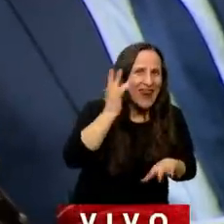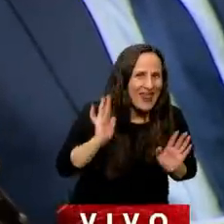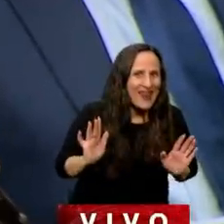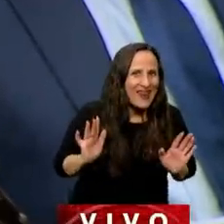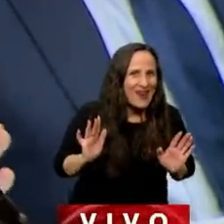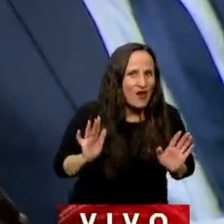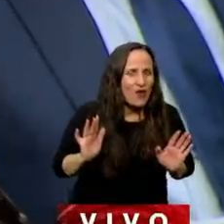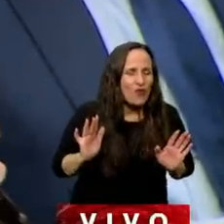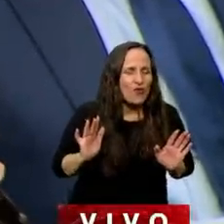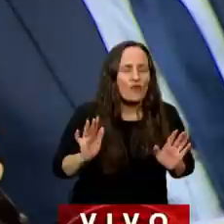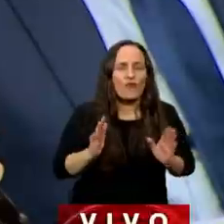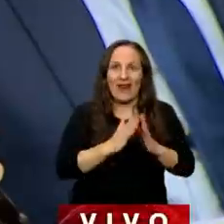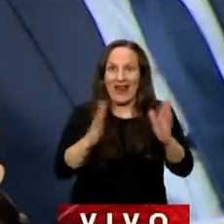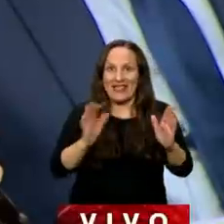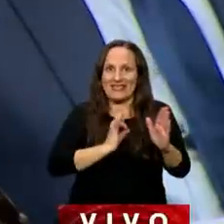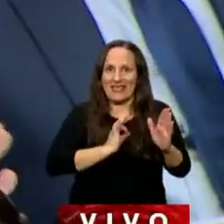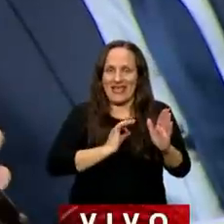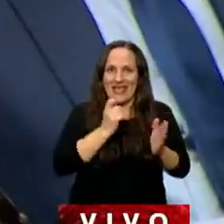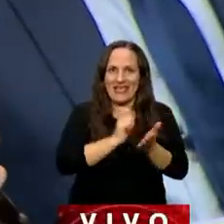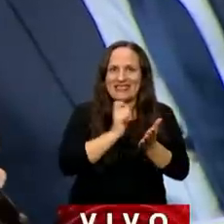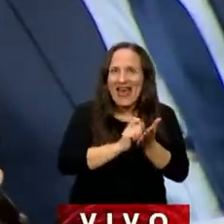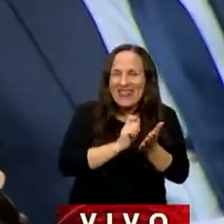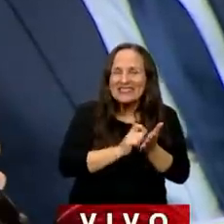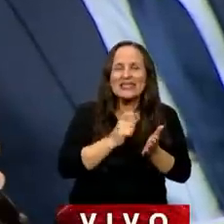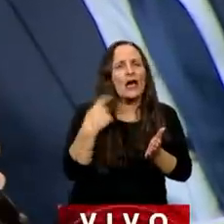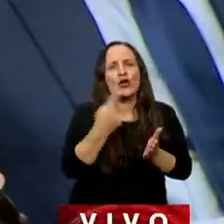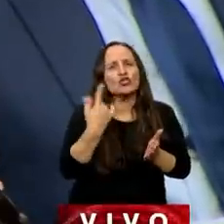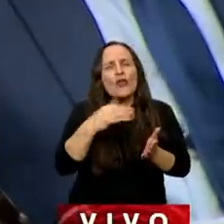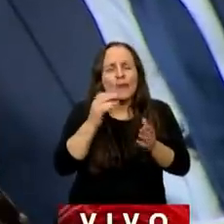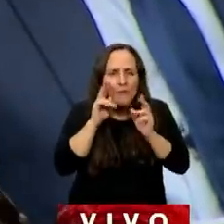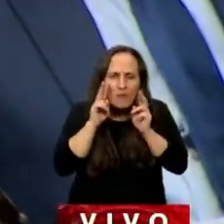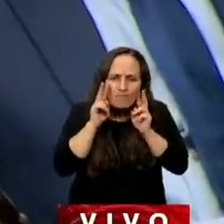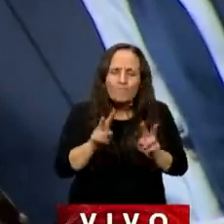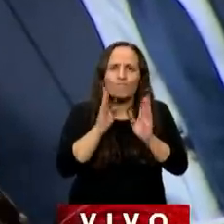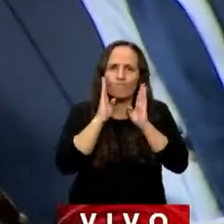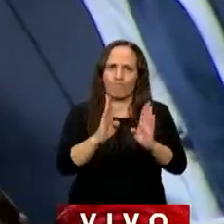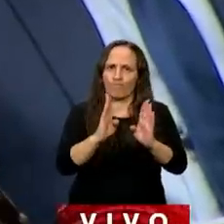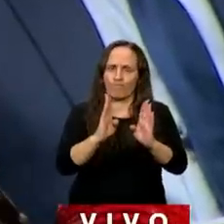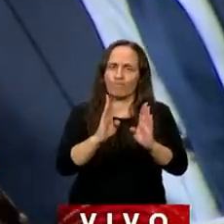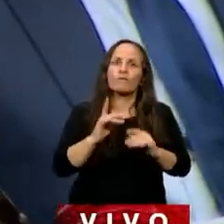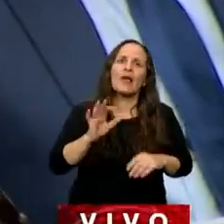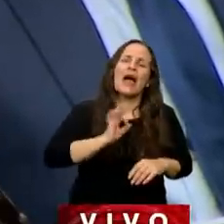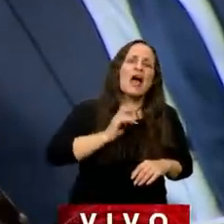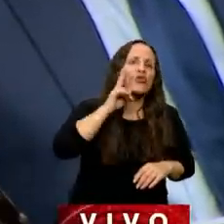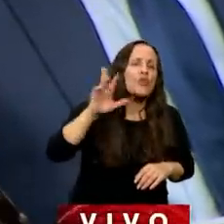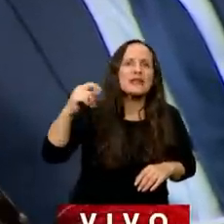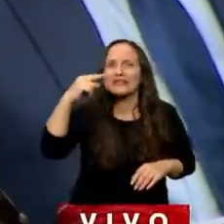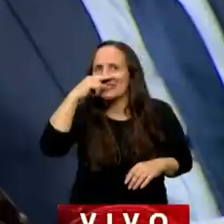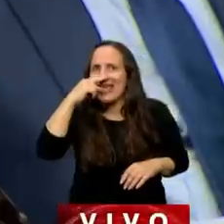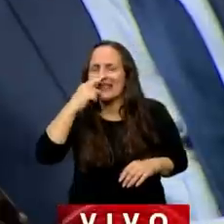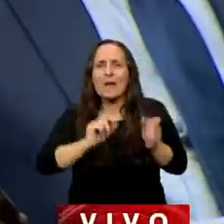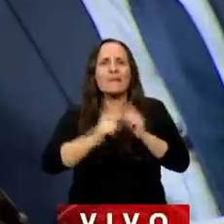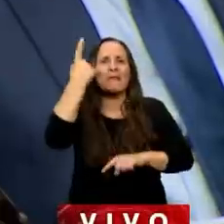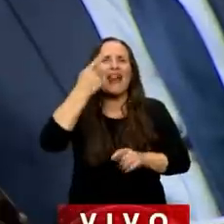existen cierto tipo de estadísticas que siempre tenemos que considerar. En el año 2007 se hizo la primera encuesta